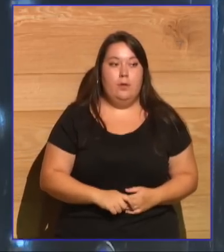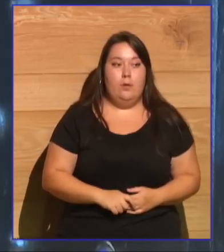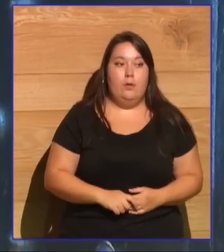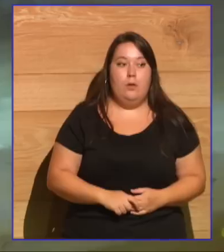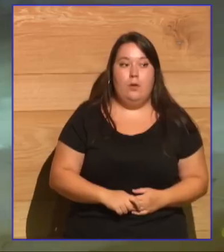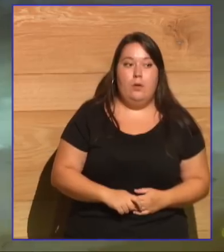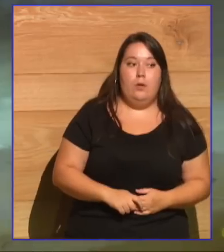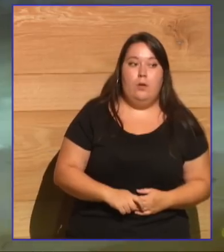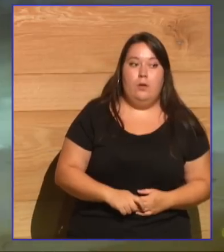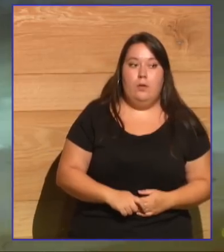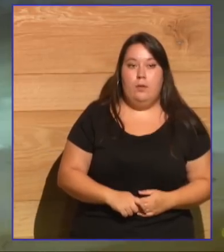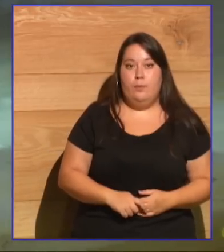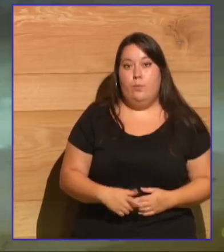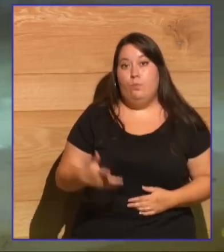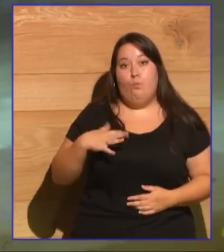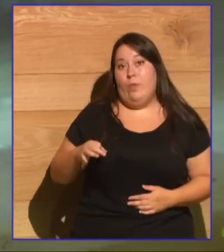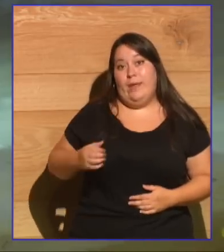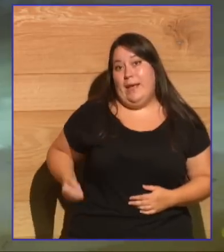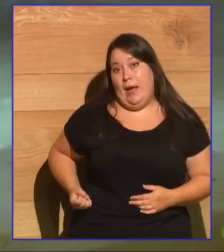no dijo la guarrería